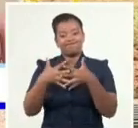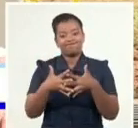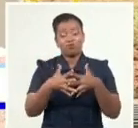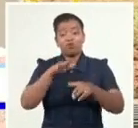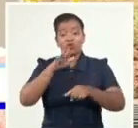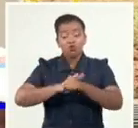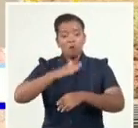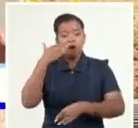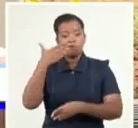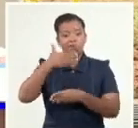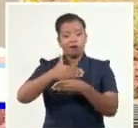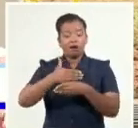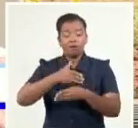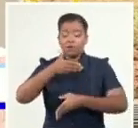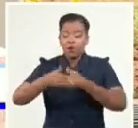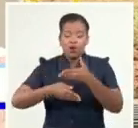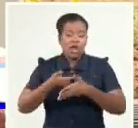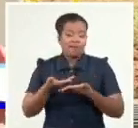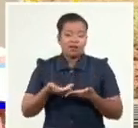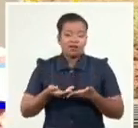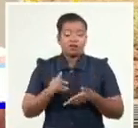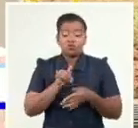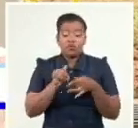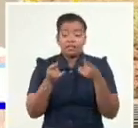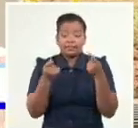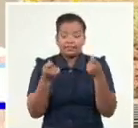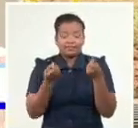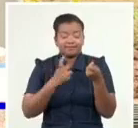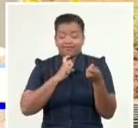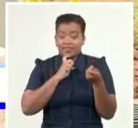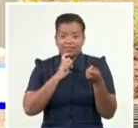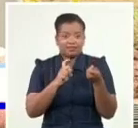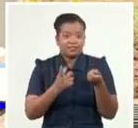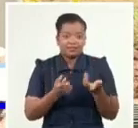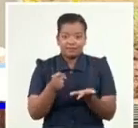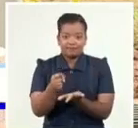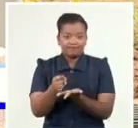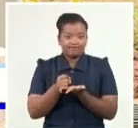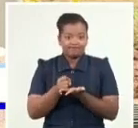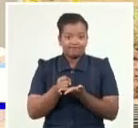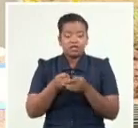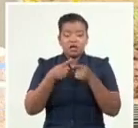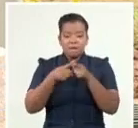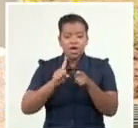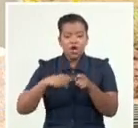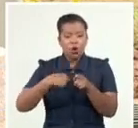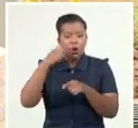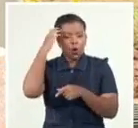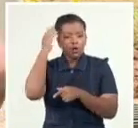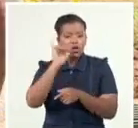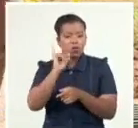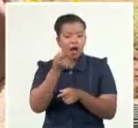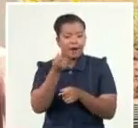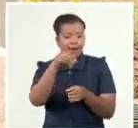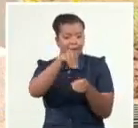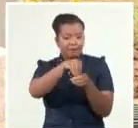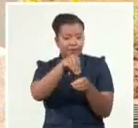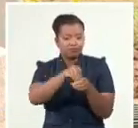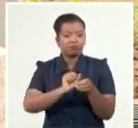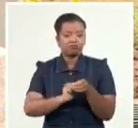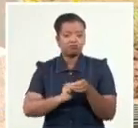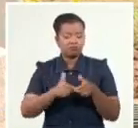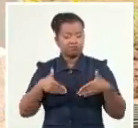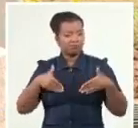y que impide también que todo el tema financiero podamos tener un respaldo. Pero con el presupuesto del Estado, con la voluntad